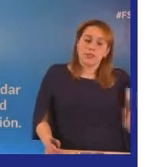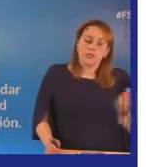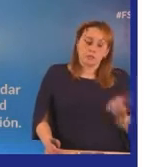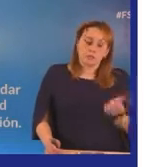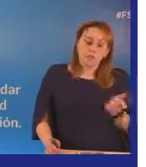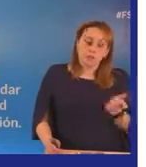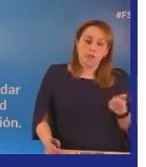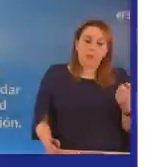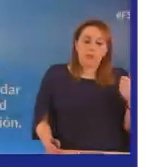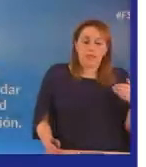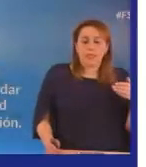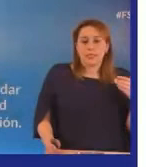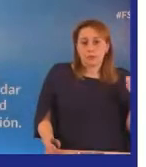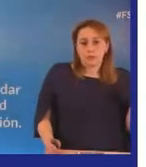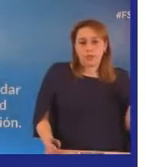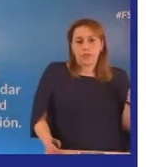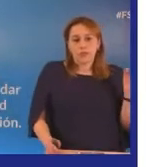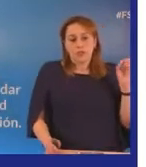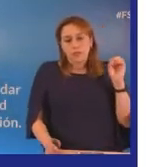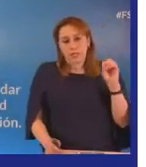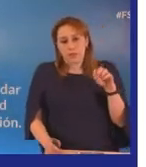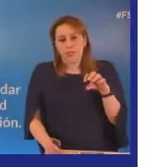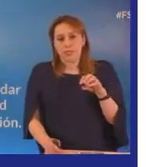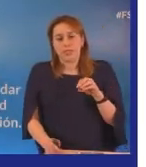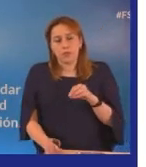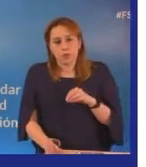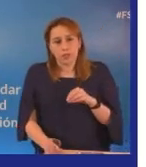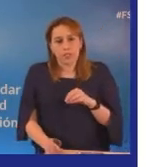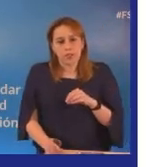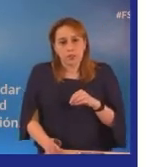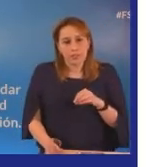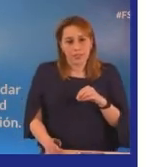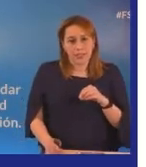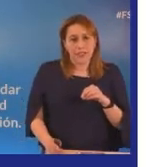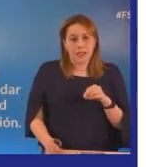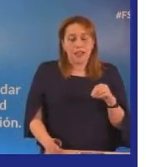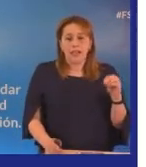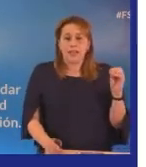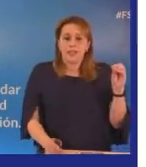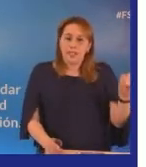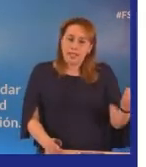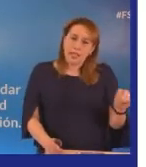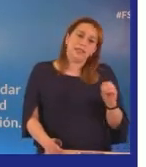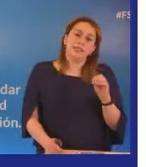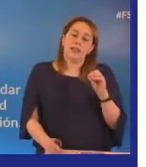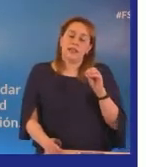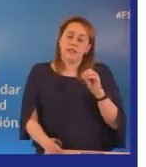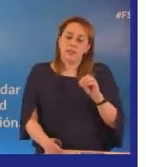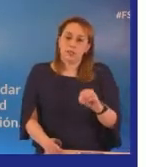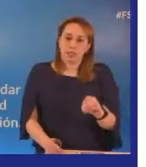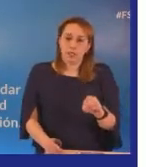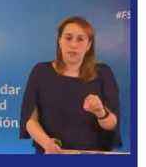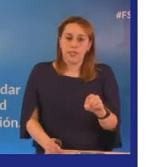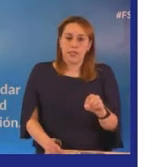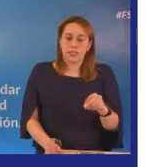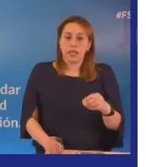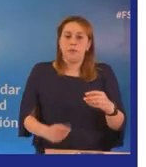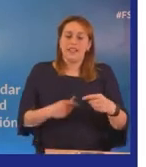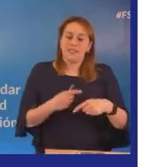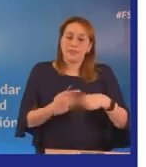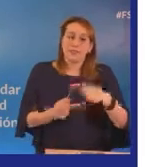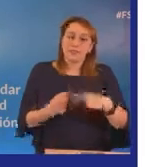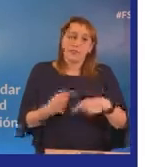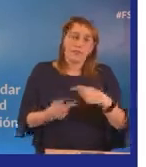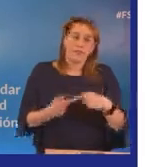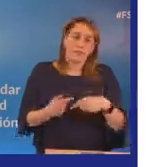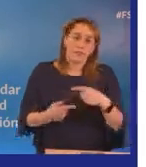rutinas continúen, pero ya en este momento es donde empezamos a hacer las modificaciones en él a nivel de la casa, a nivel de sus actividades,